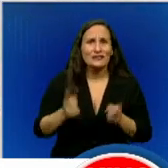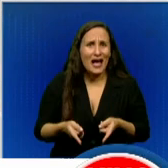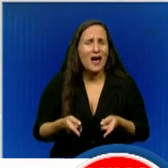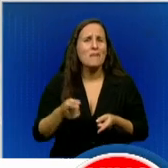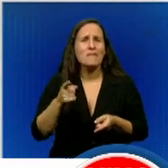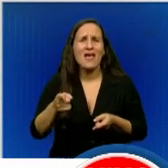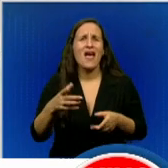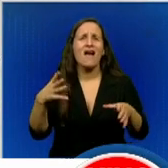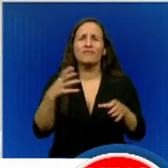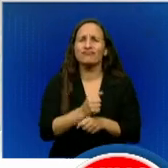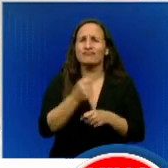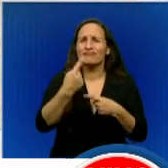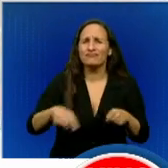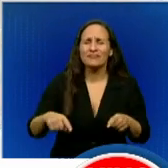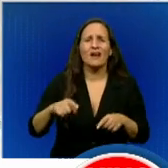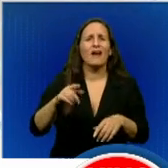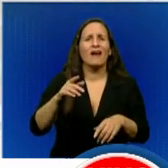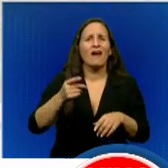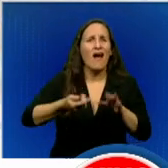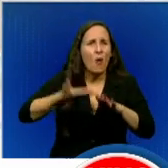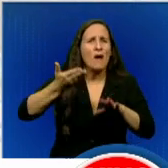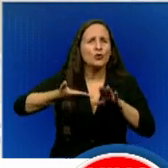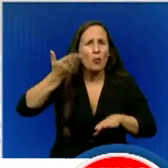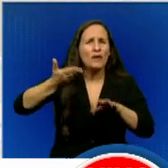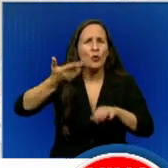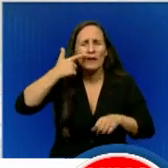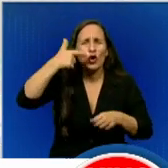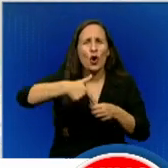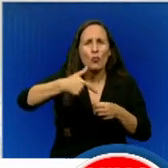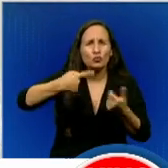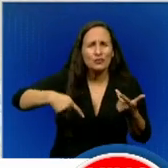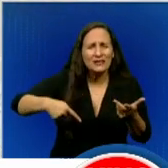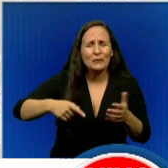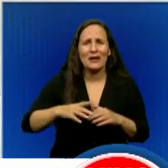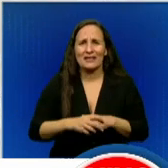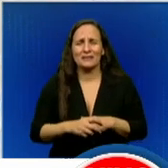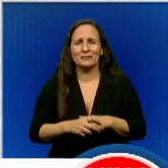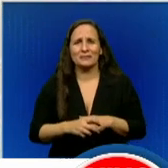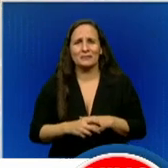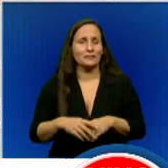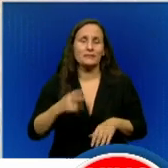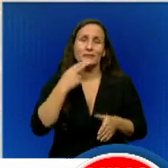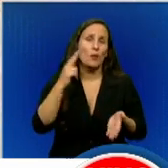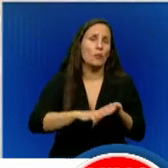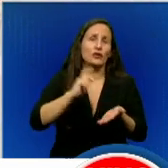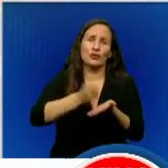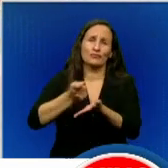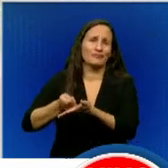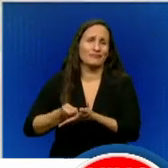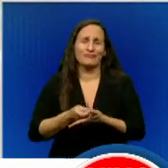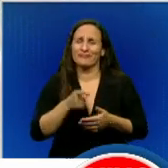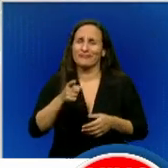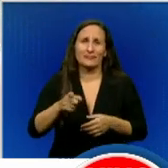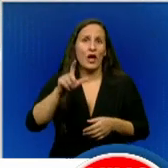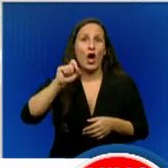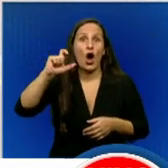el transporte y la logística debido al aumento progresivo de los combustibles nuestra carga impositiva muy superior a la media de